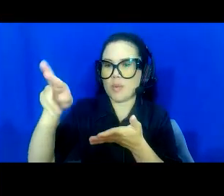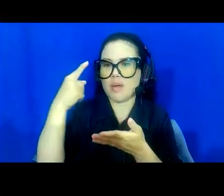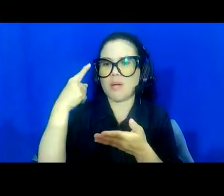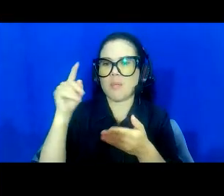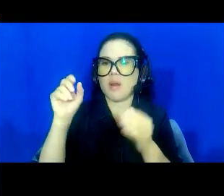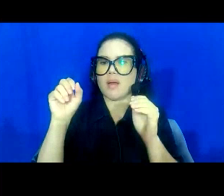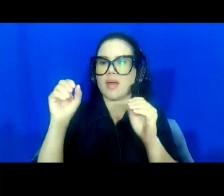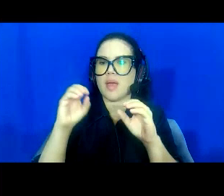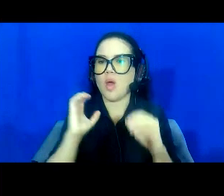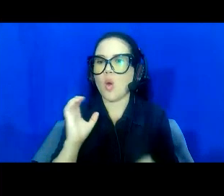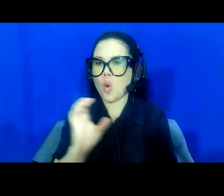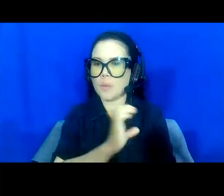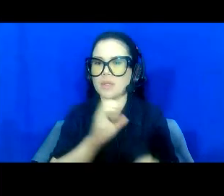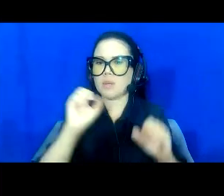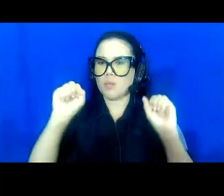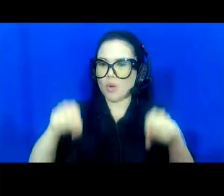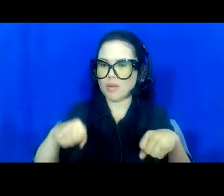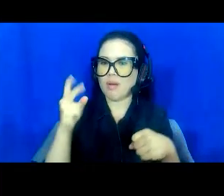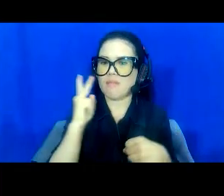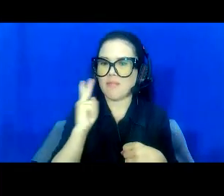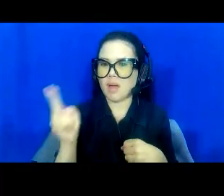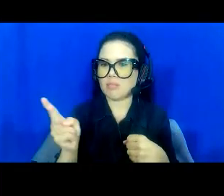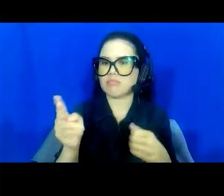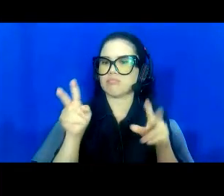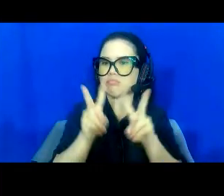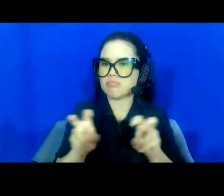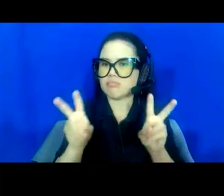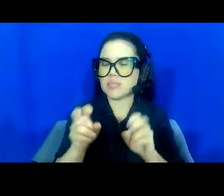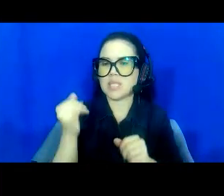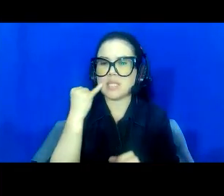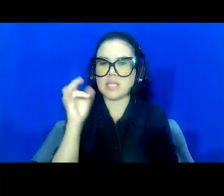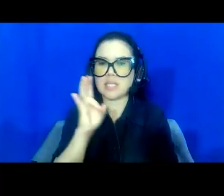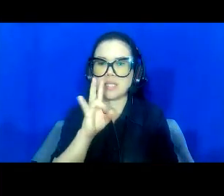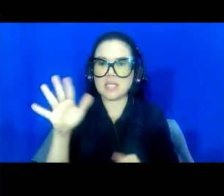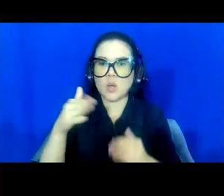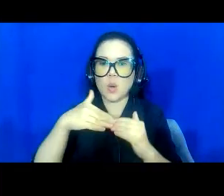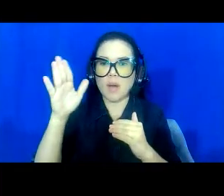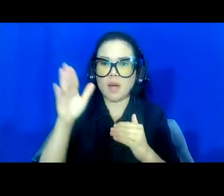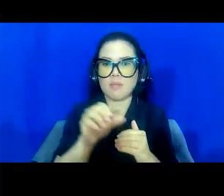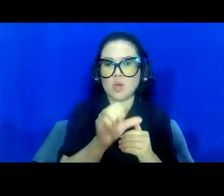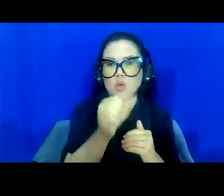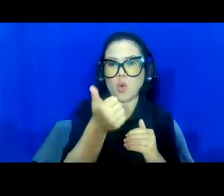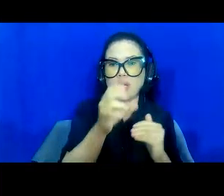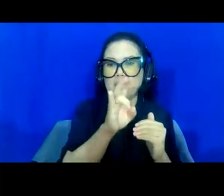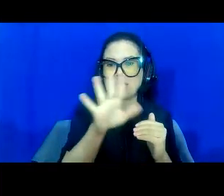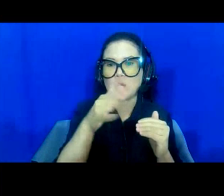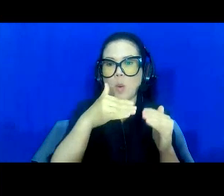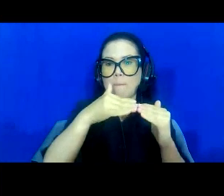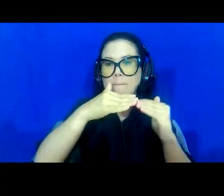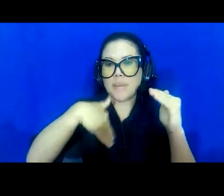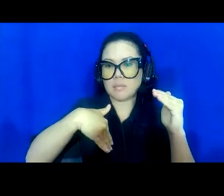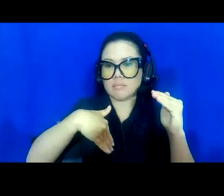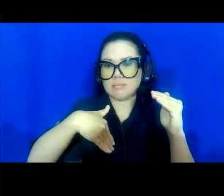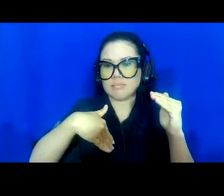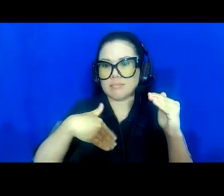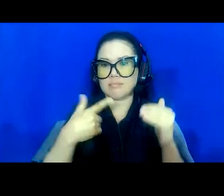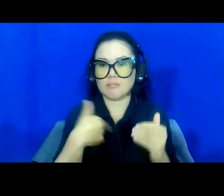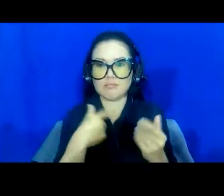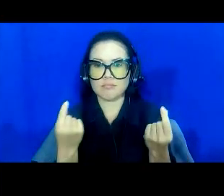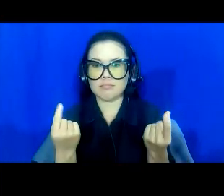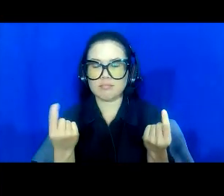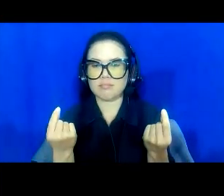comité. Ahora, si una propuesta recibía 75 más y la otra se me iba por debajo de 75, pues entonces abrimos una